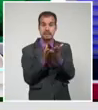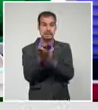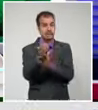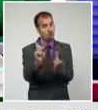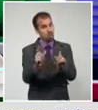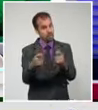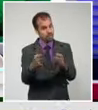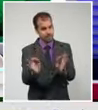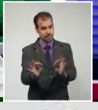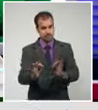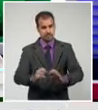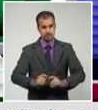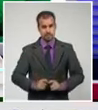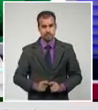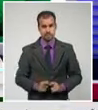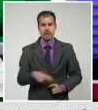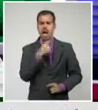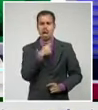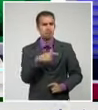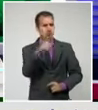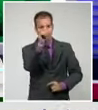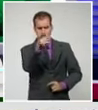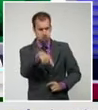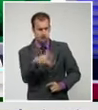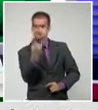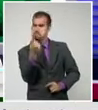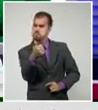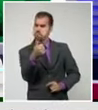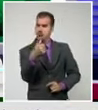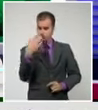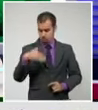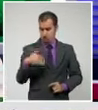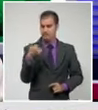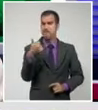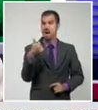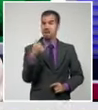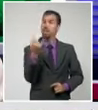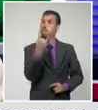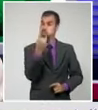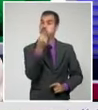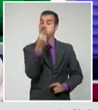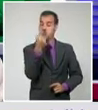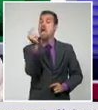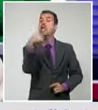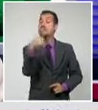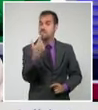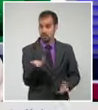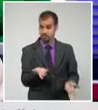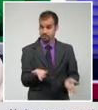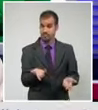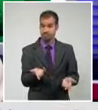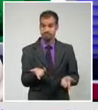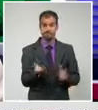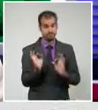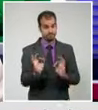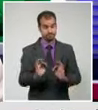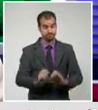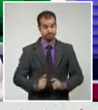aún asintomáticos, teniendo en cuenta las características de esta